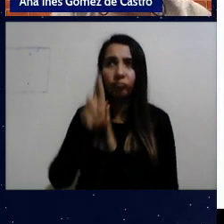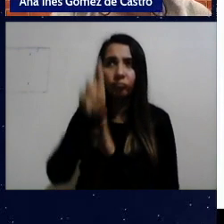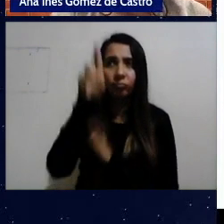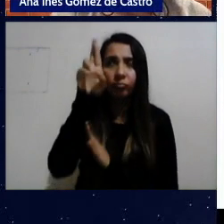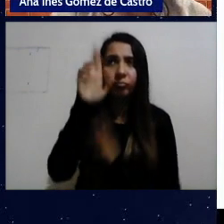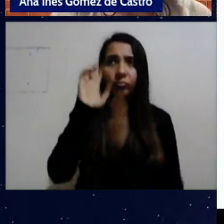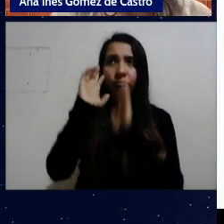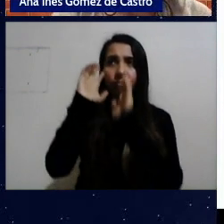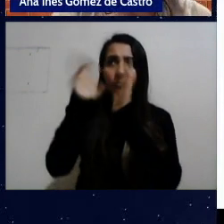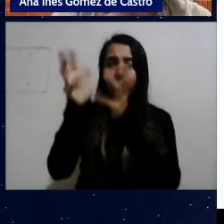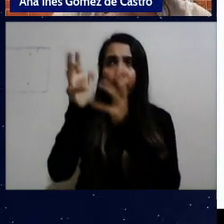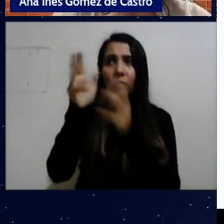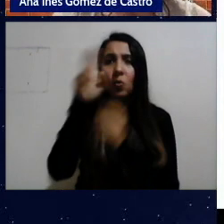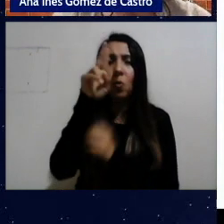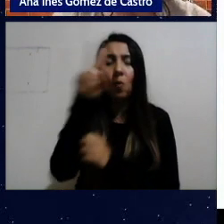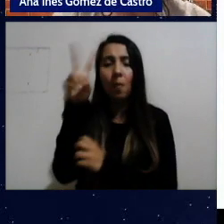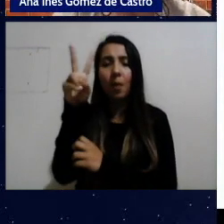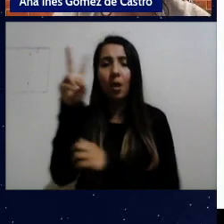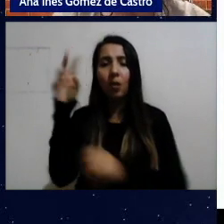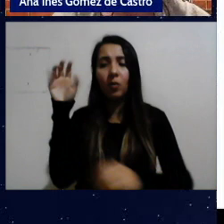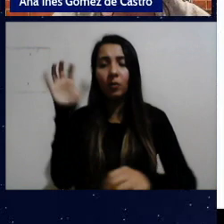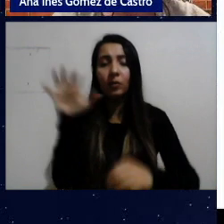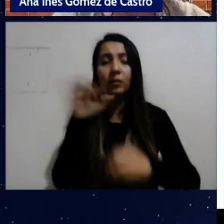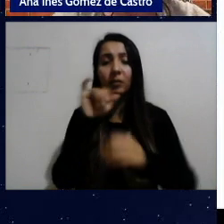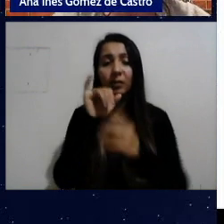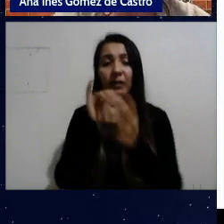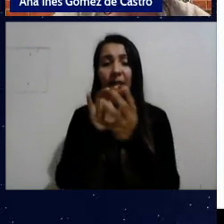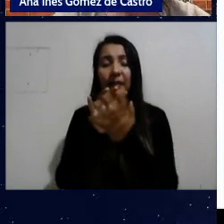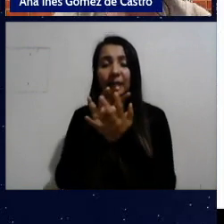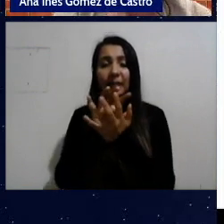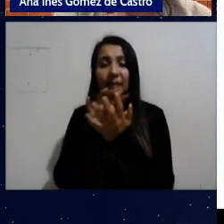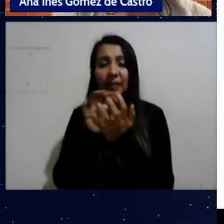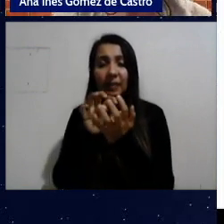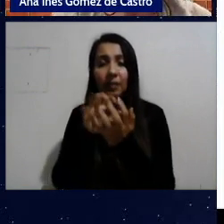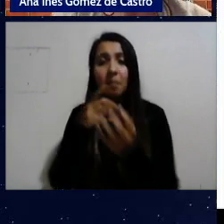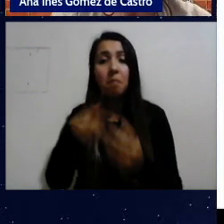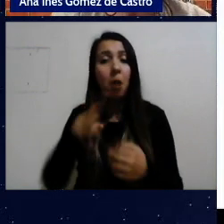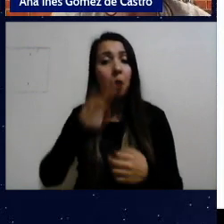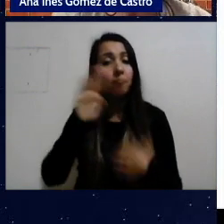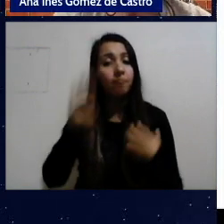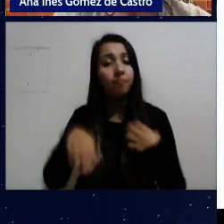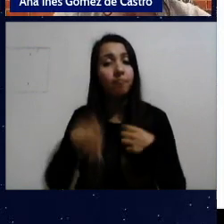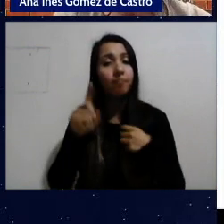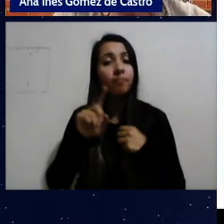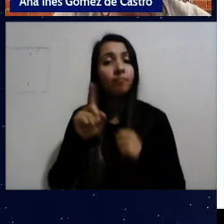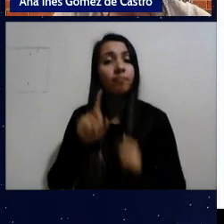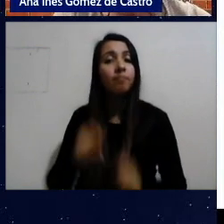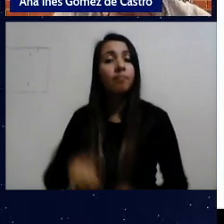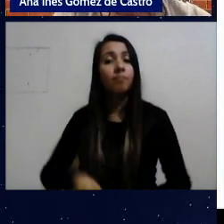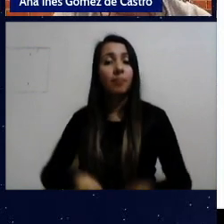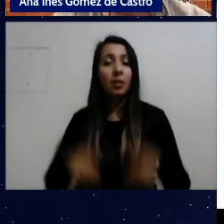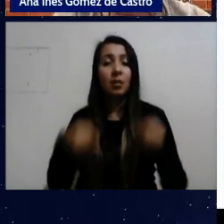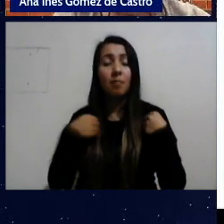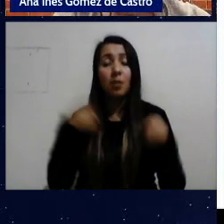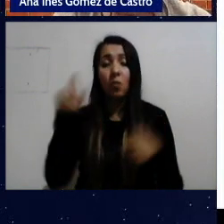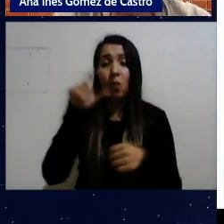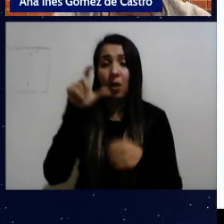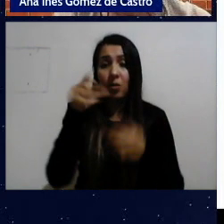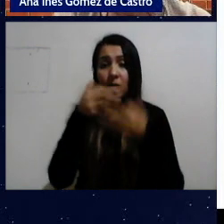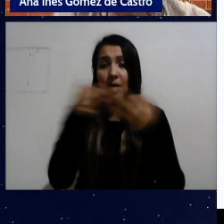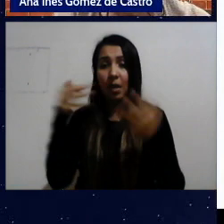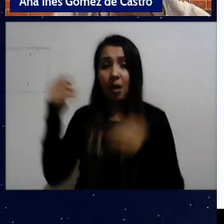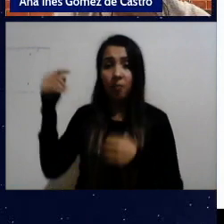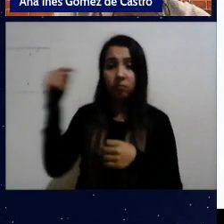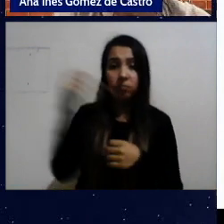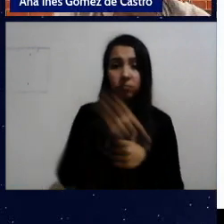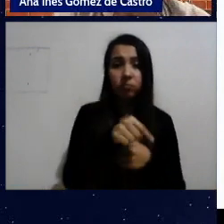espacio, sufrieron la radiación ultravioleta, fueron dañados, pero sobrevivieron y cuando volvieron a Tierra se